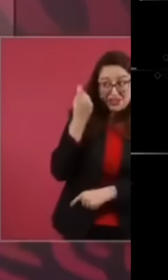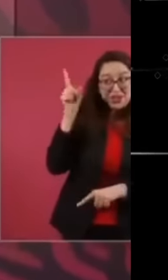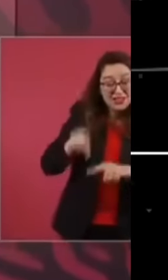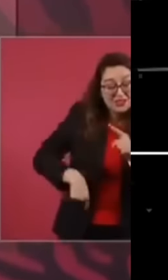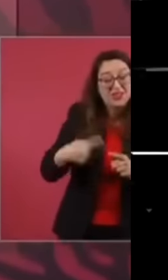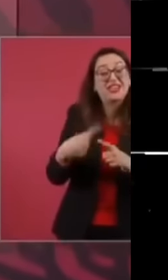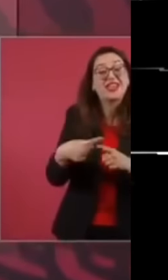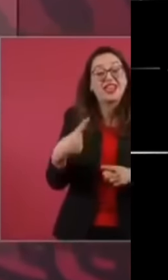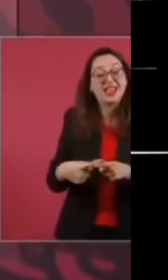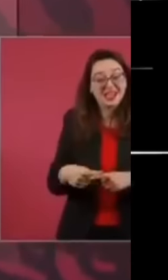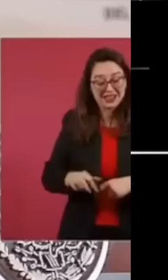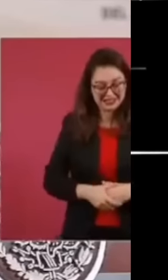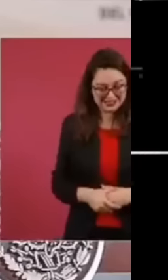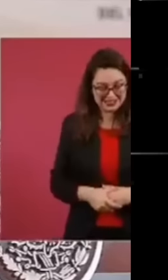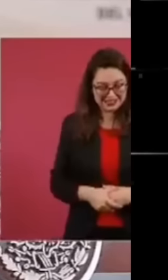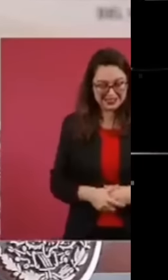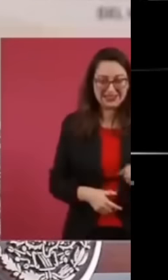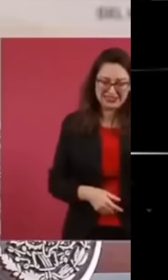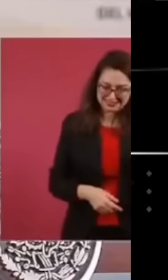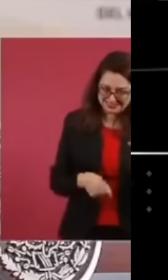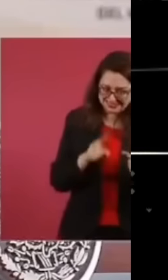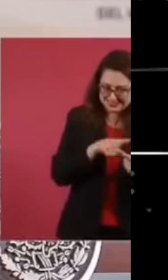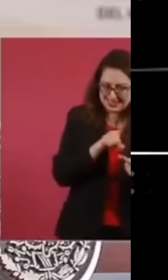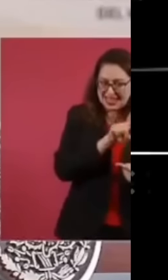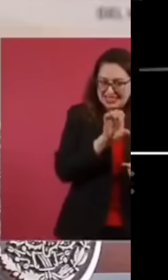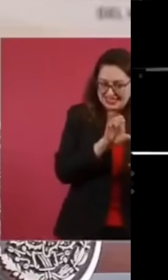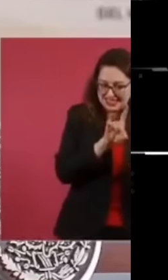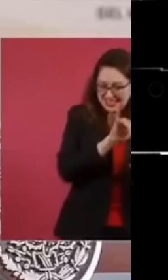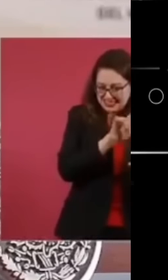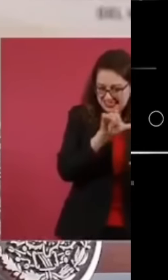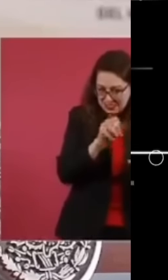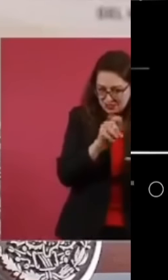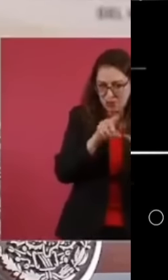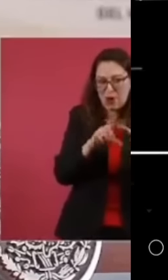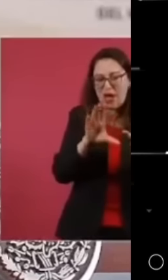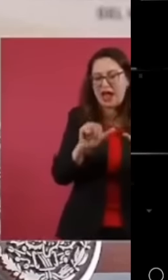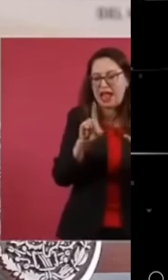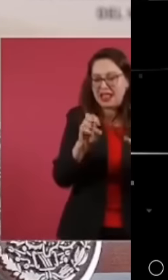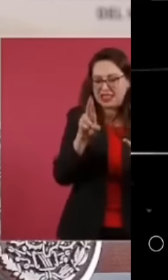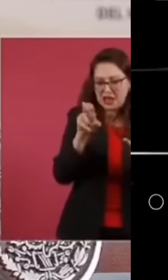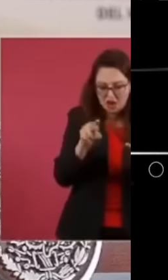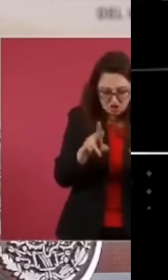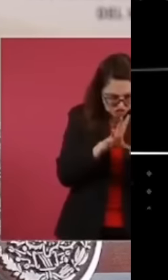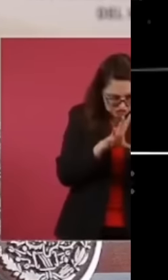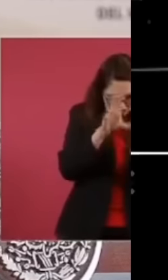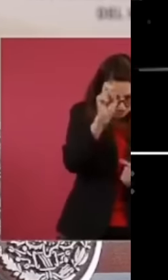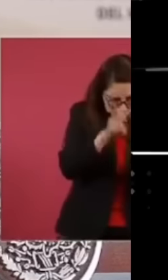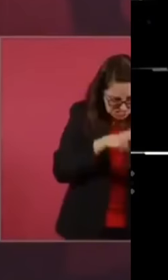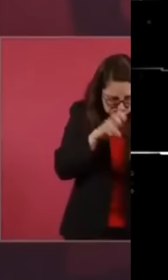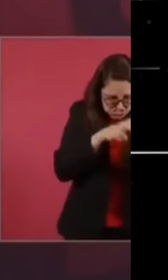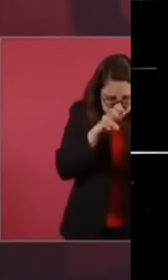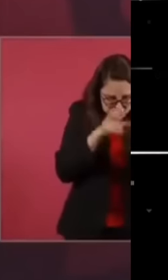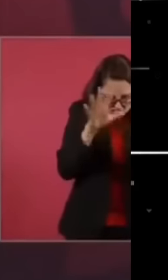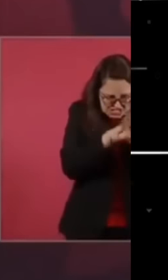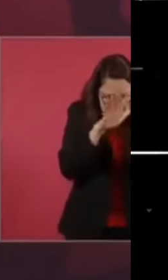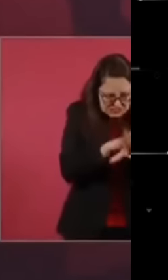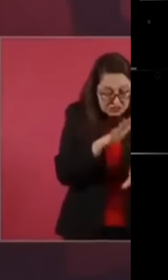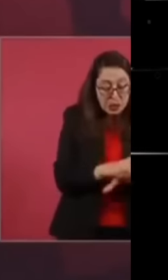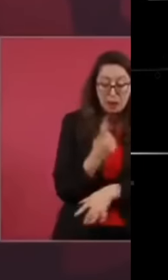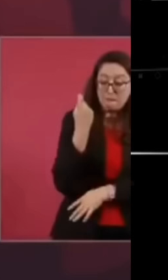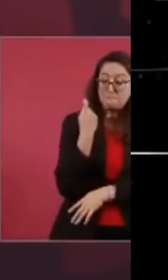contexto sedillo y Calderón aprobaron reformas a la Constitución para que los trabajadores